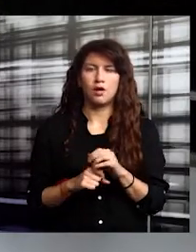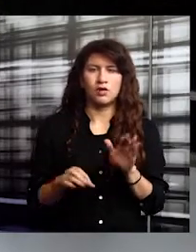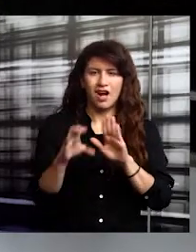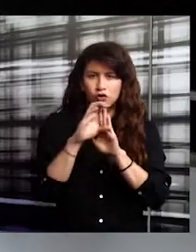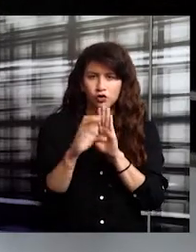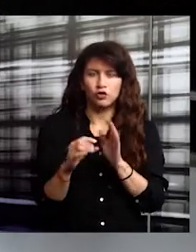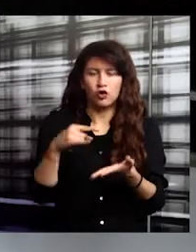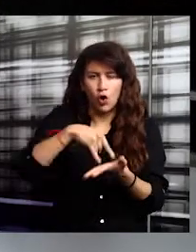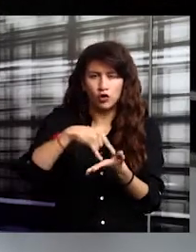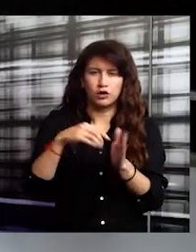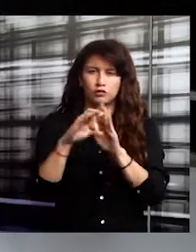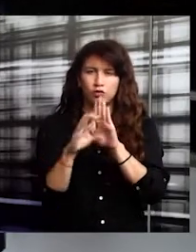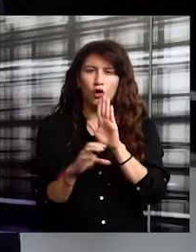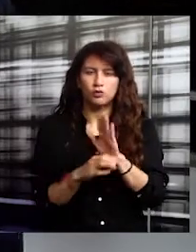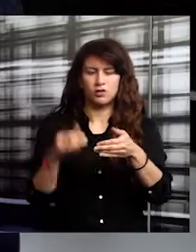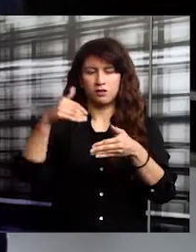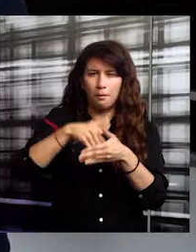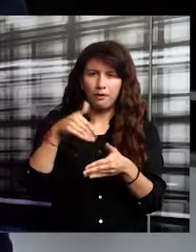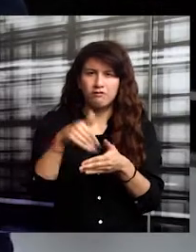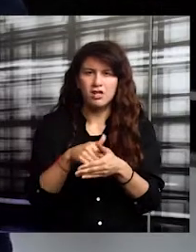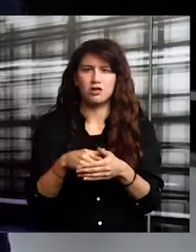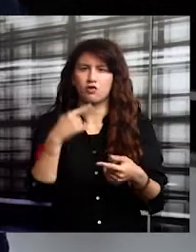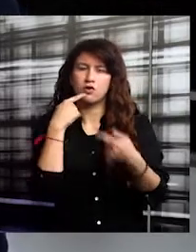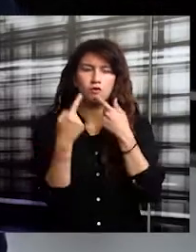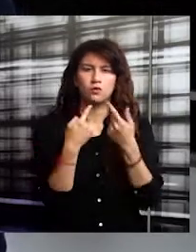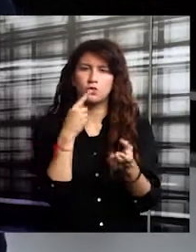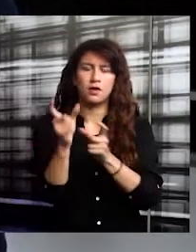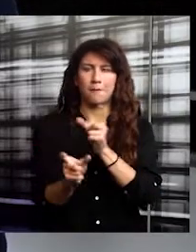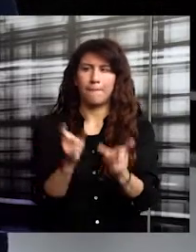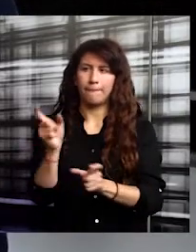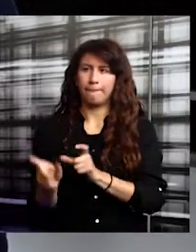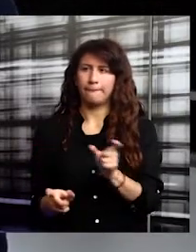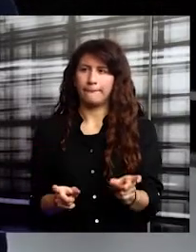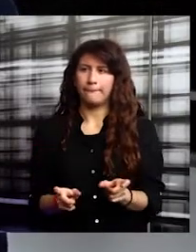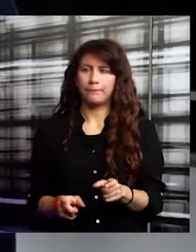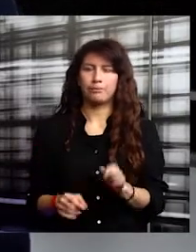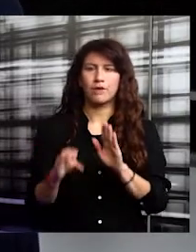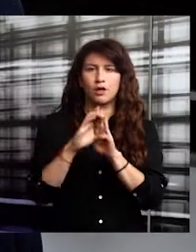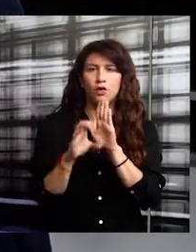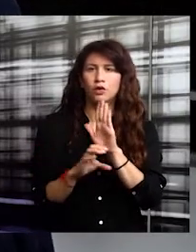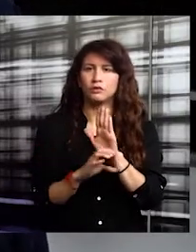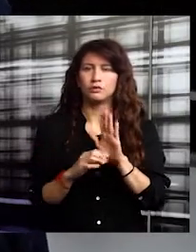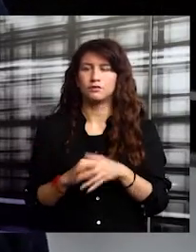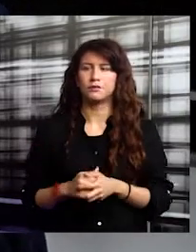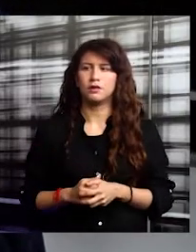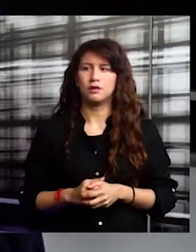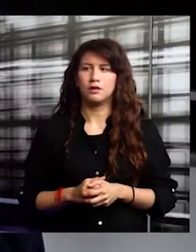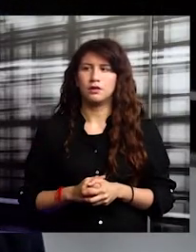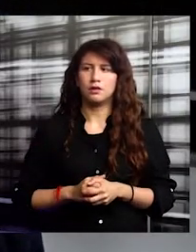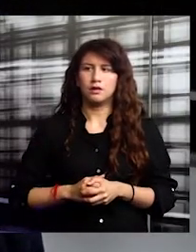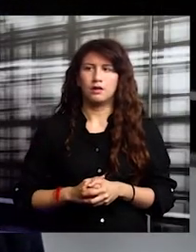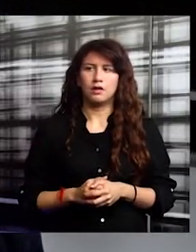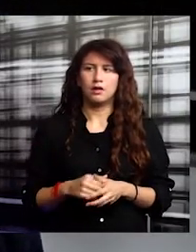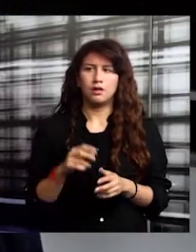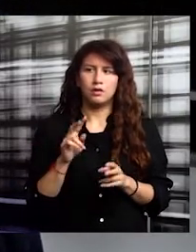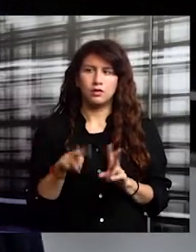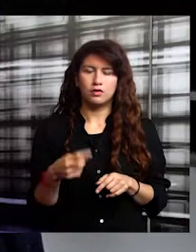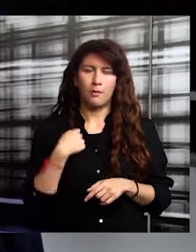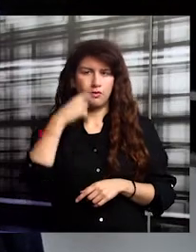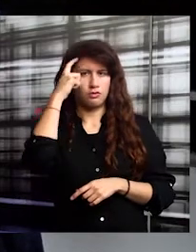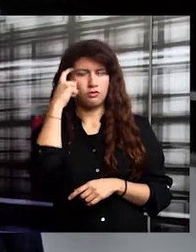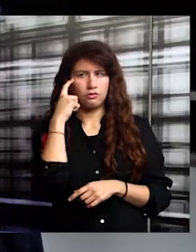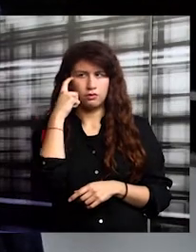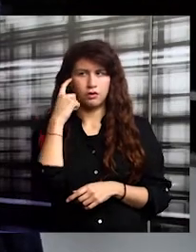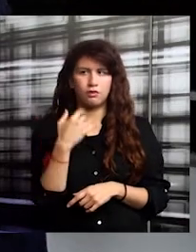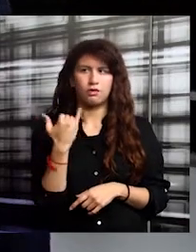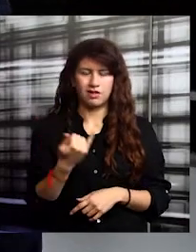congreso constituyente, de plebiscito, de consulta ciudadana, de constitución. Y sin embargo, yo